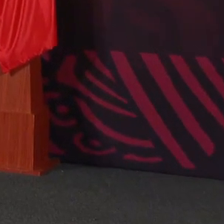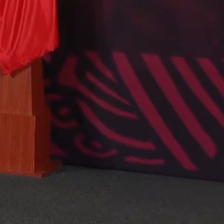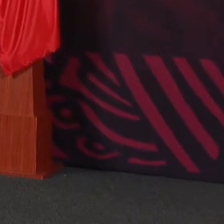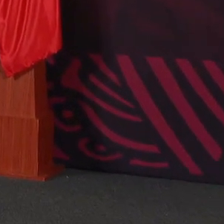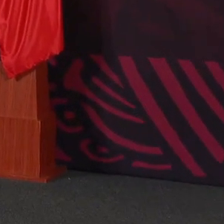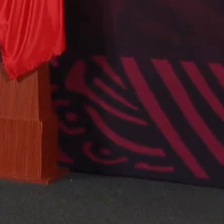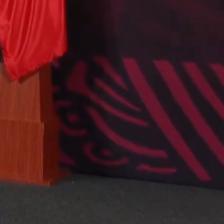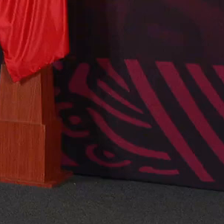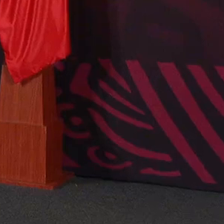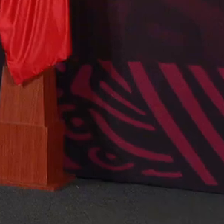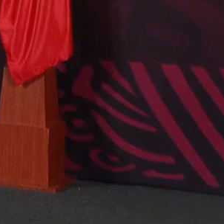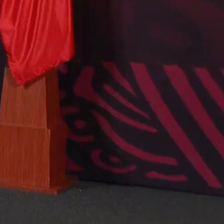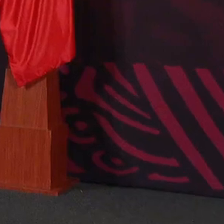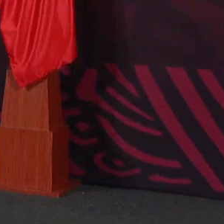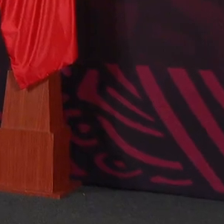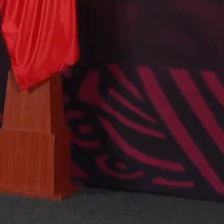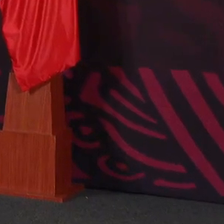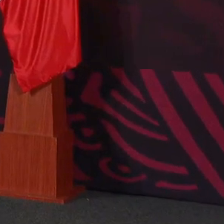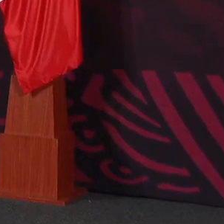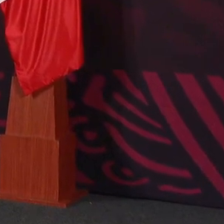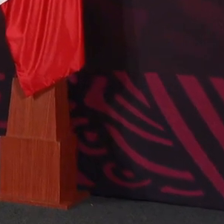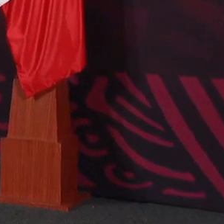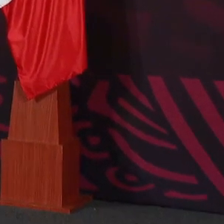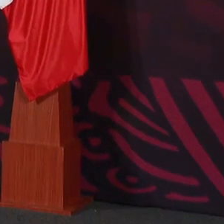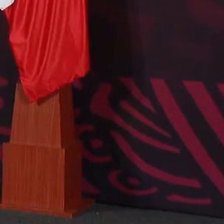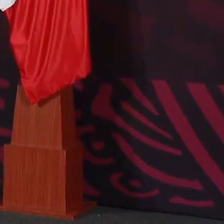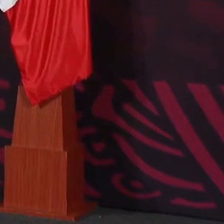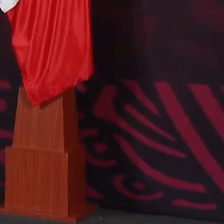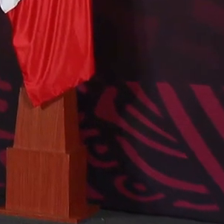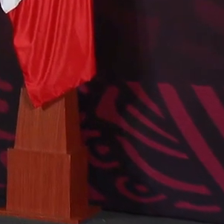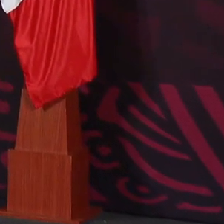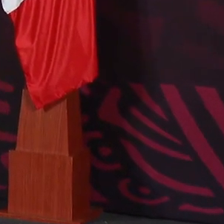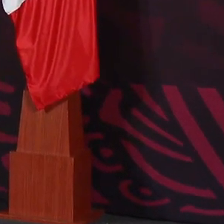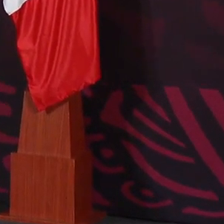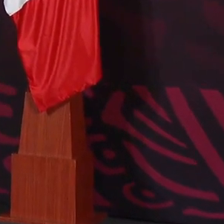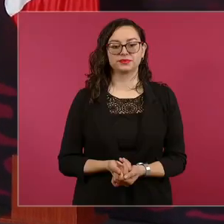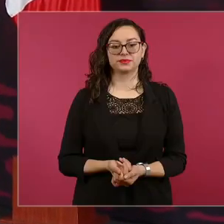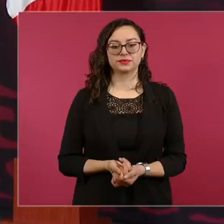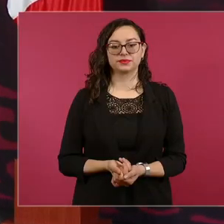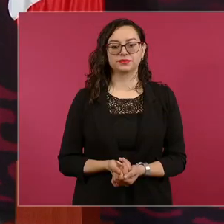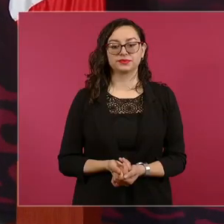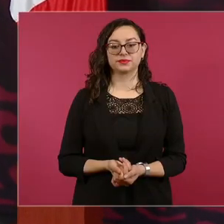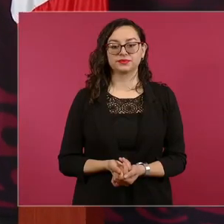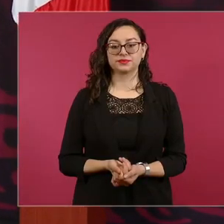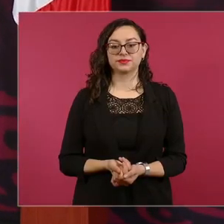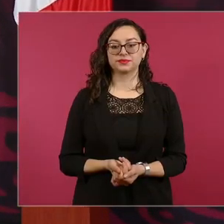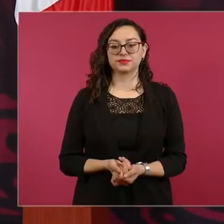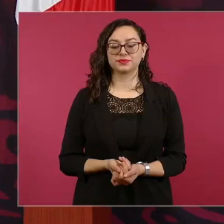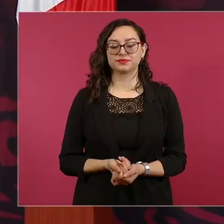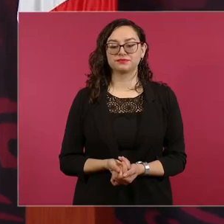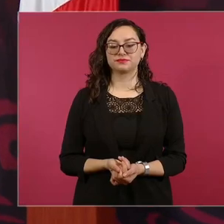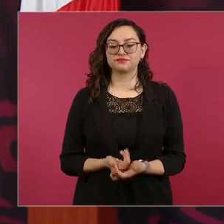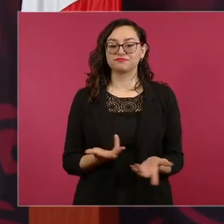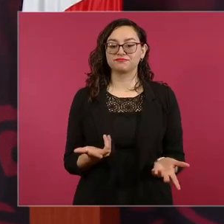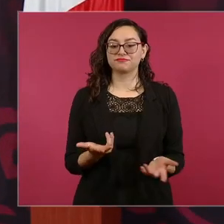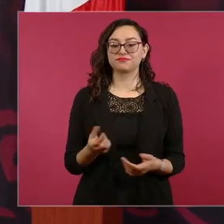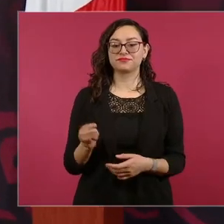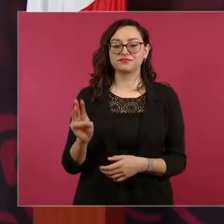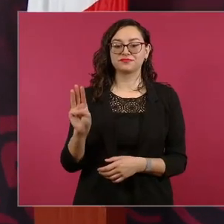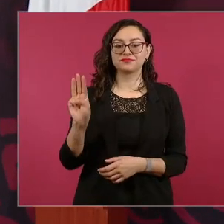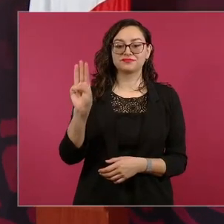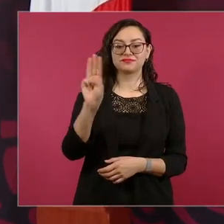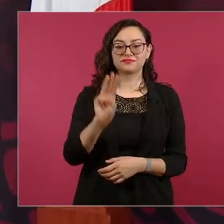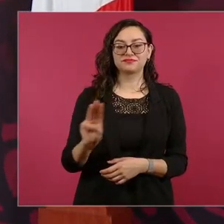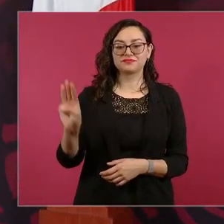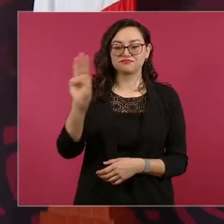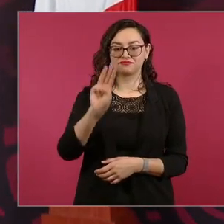dos asuntos, como todos los miércoles, el quién es